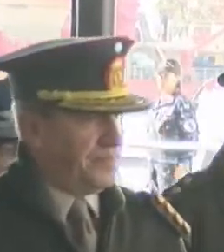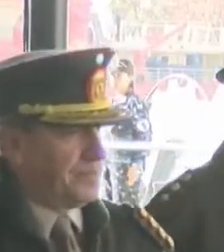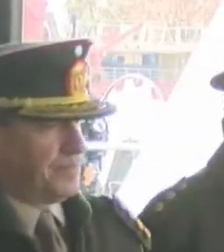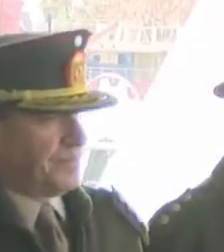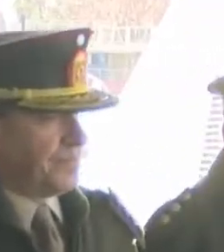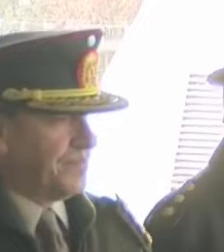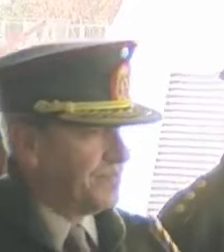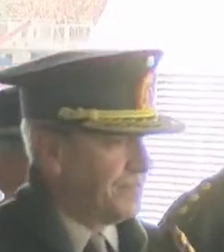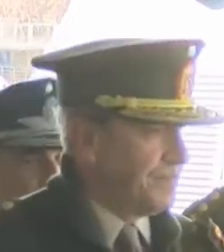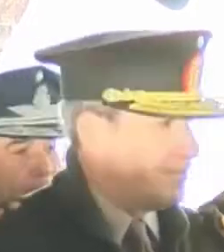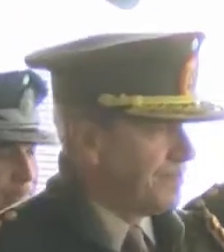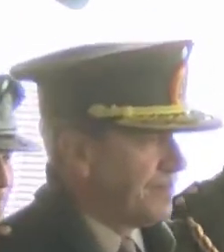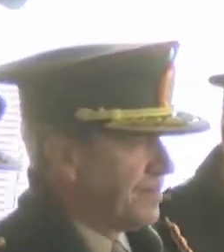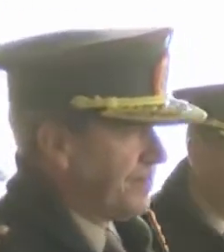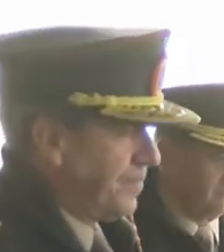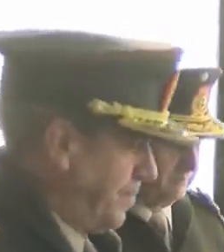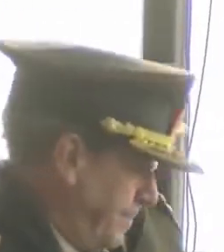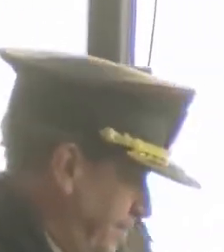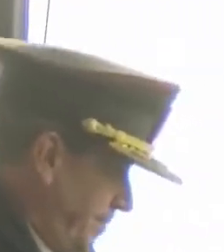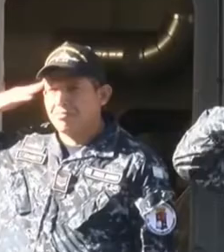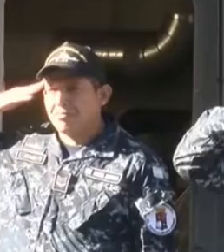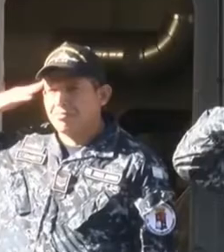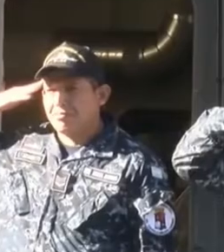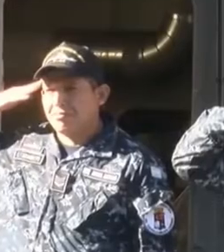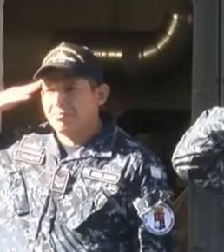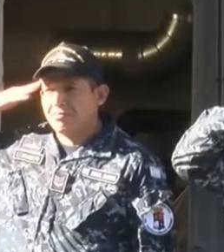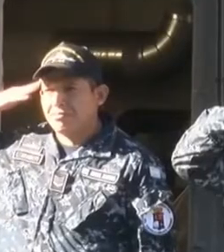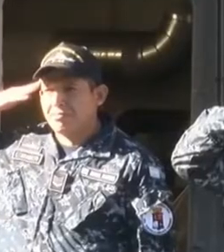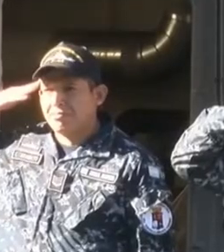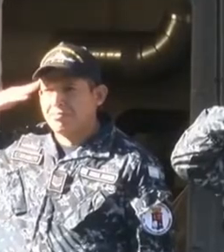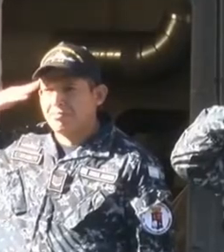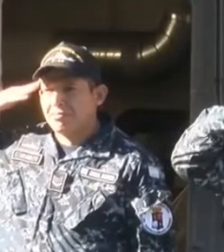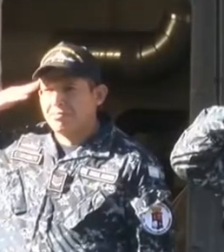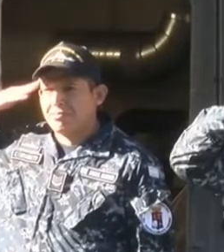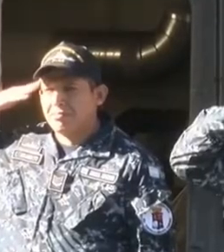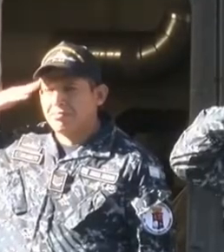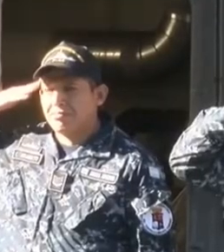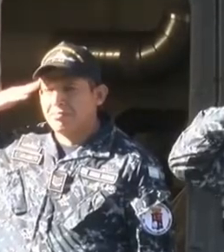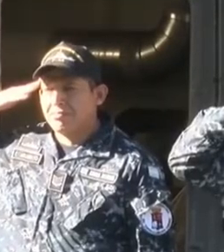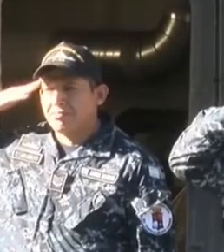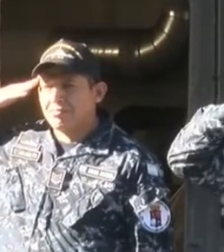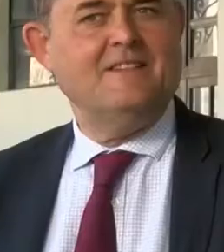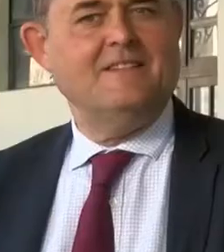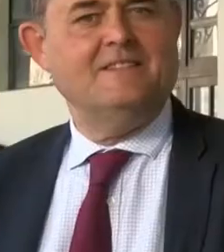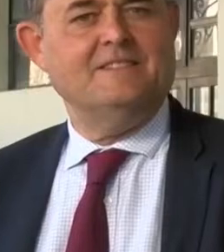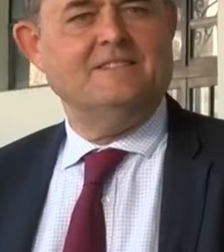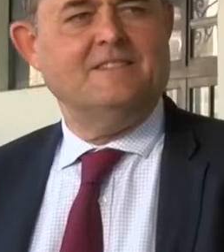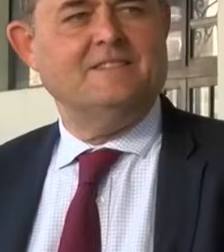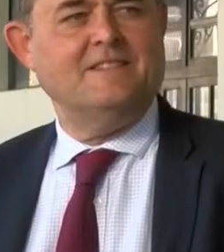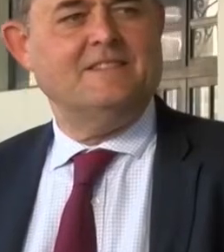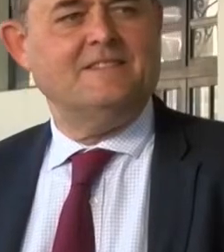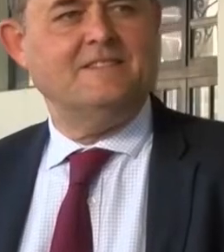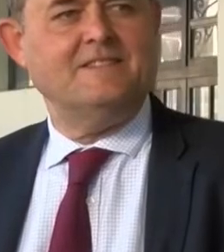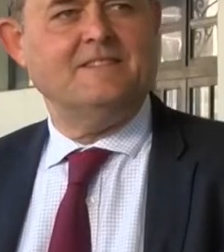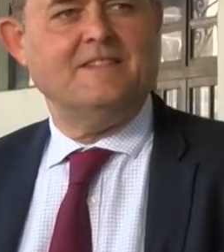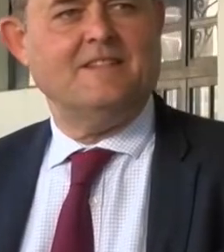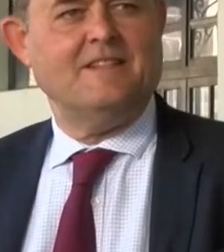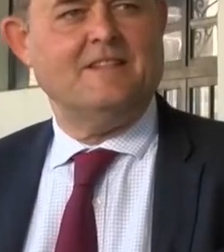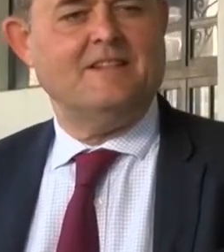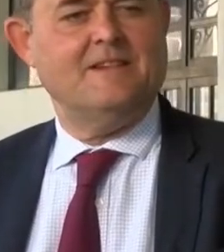rápidos, que son ágiles, que tienen bajo consumo y que refuerzan todo el equipo que ya estaba trabajando en ello. Garantizar que en